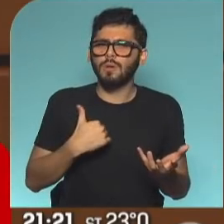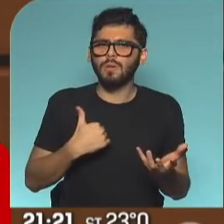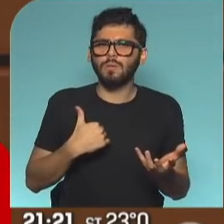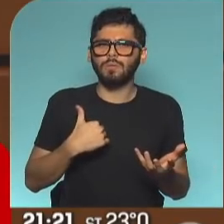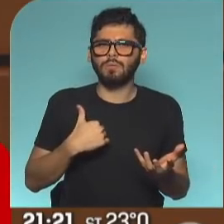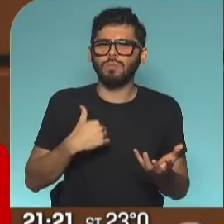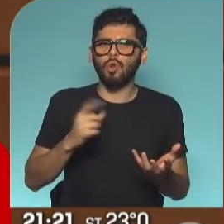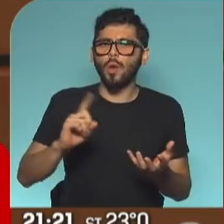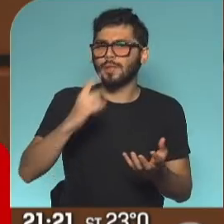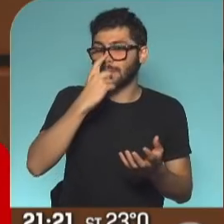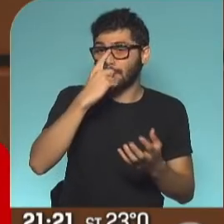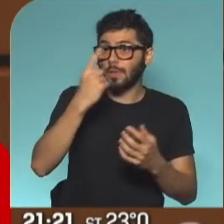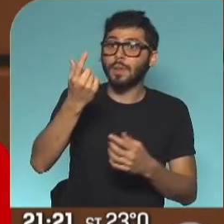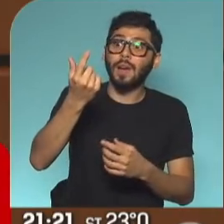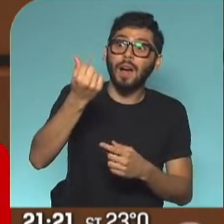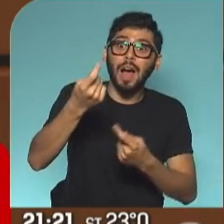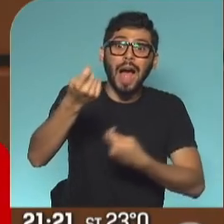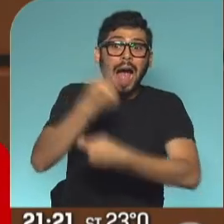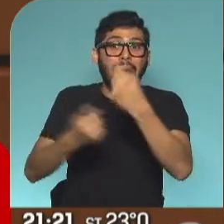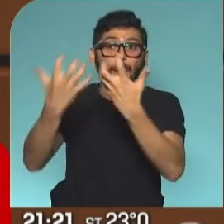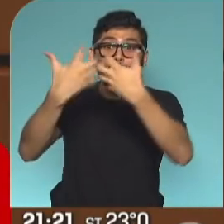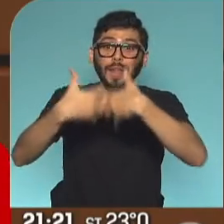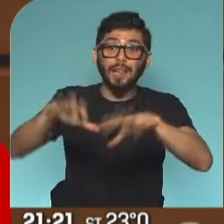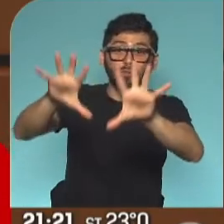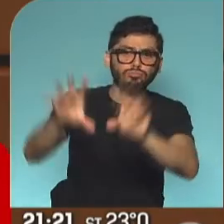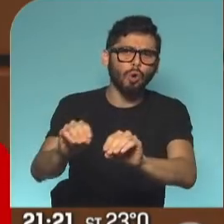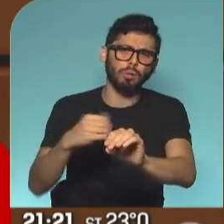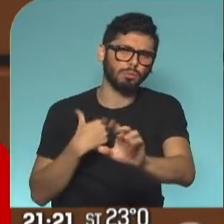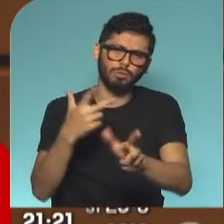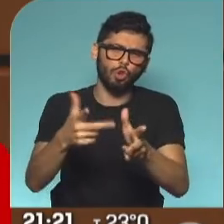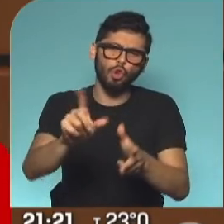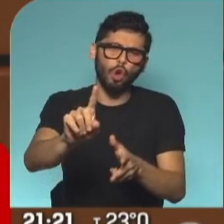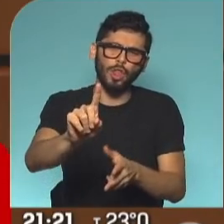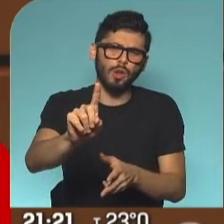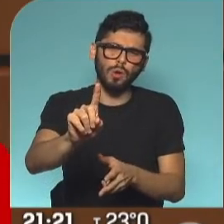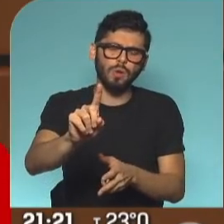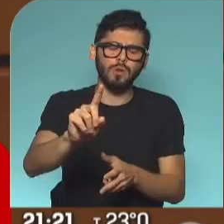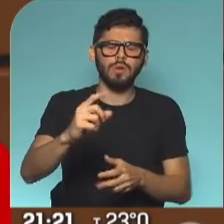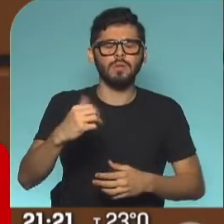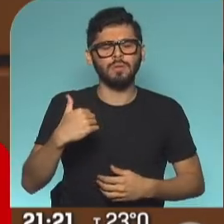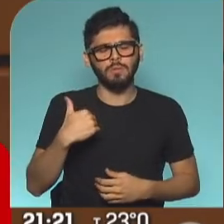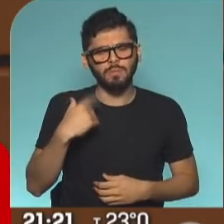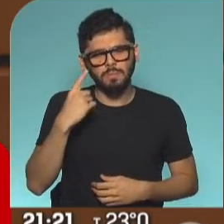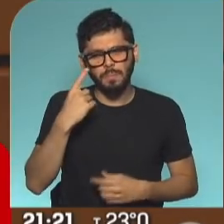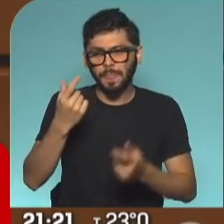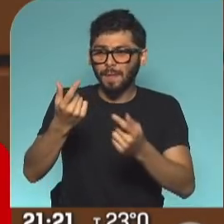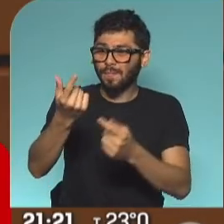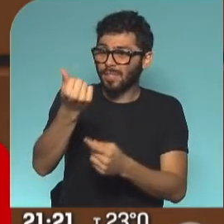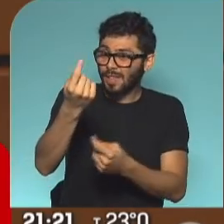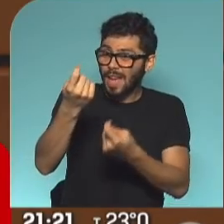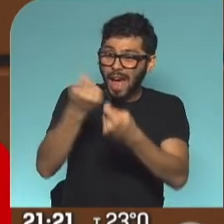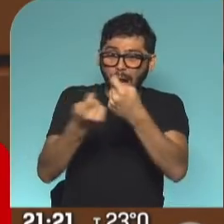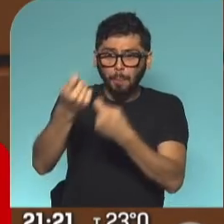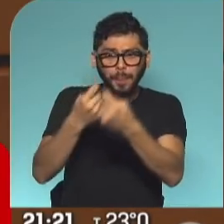ponerle fin a un sistema capitalista que se ha impuesto en el mundo. Estoy planteando si de una vez por todas el capitalismo no tiene que tener